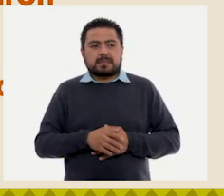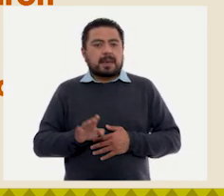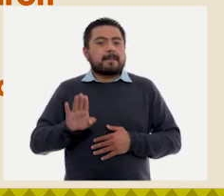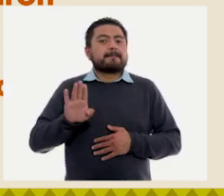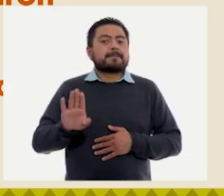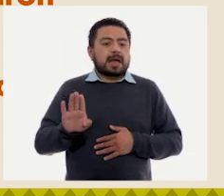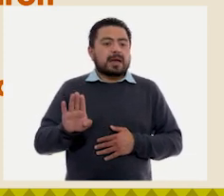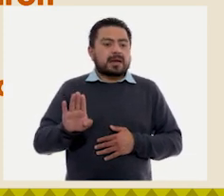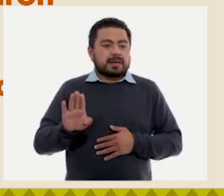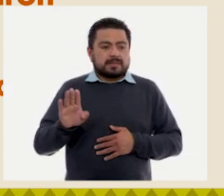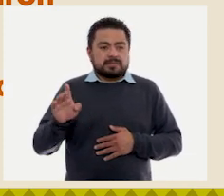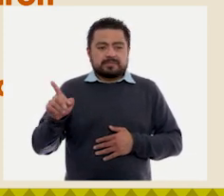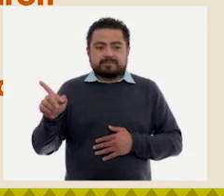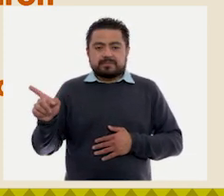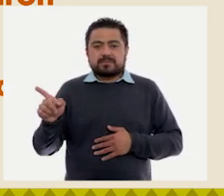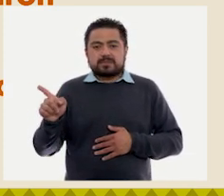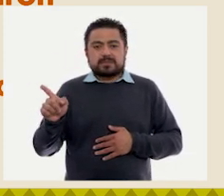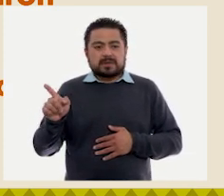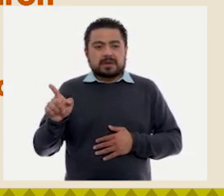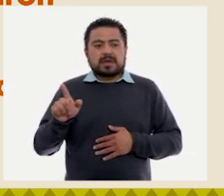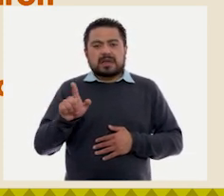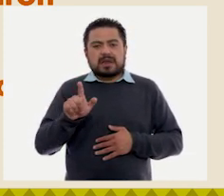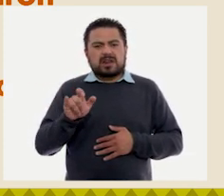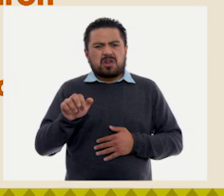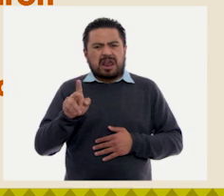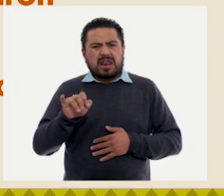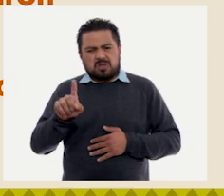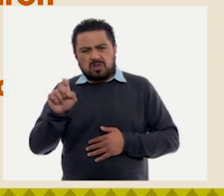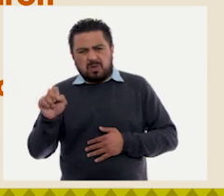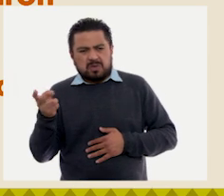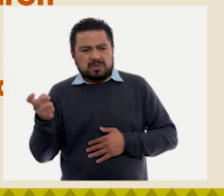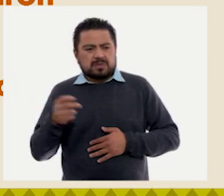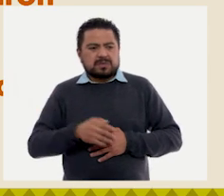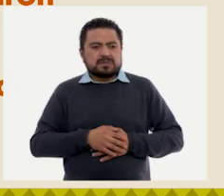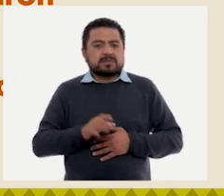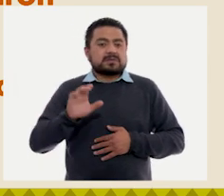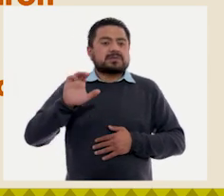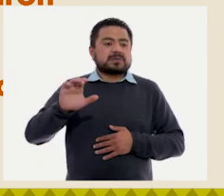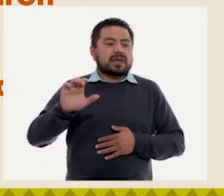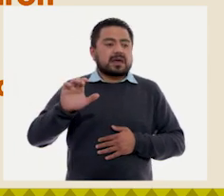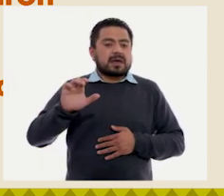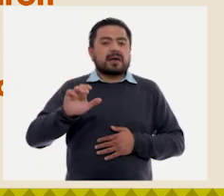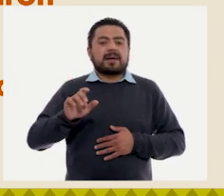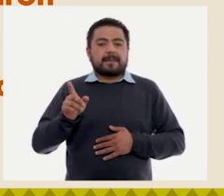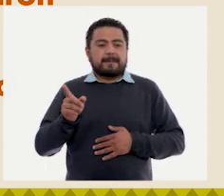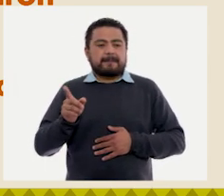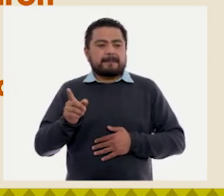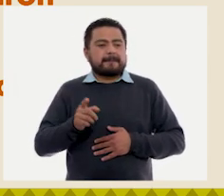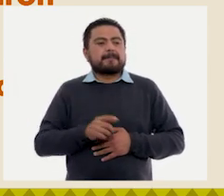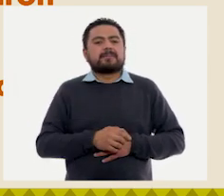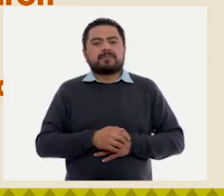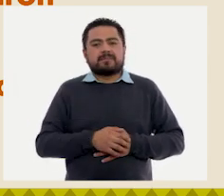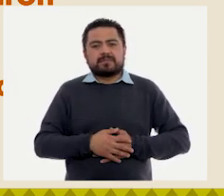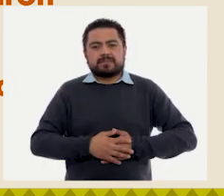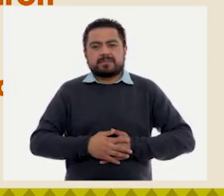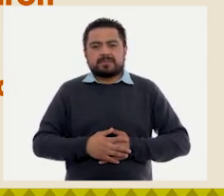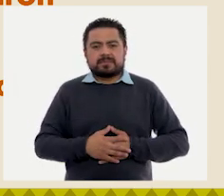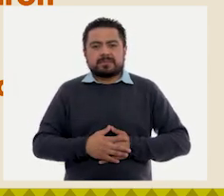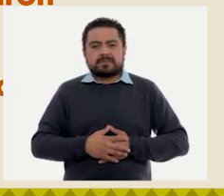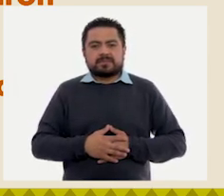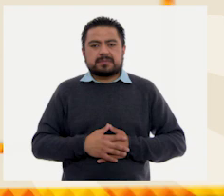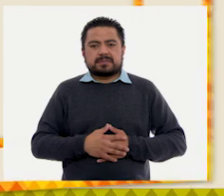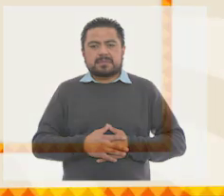B. José Orozco y Leonardo da Vinci. C. Rivera, Siqueiros y Orozco.